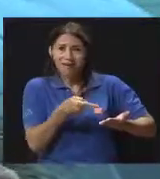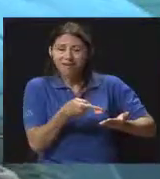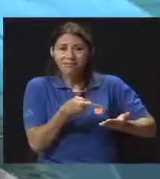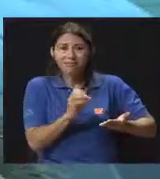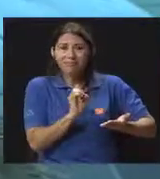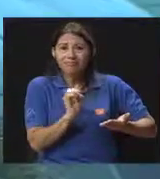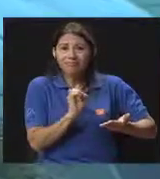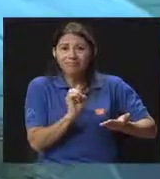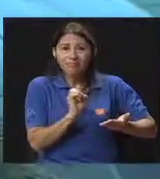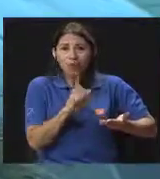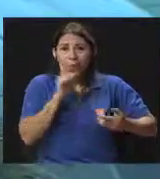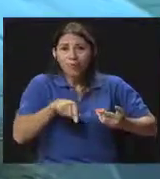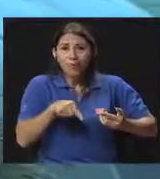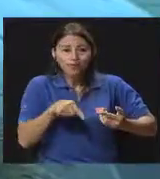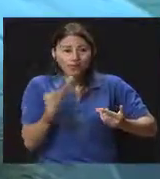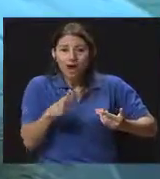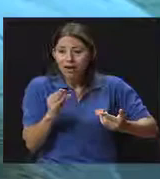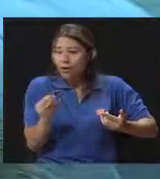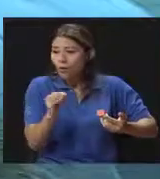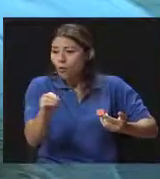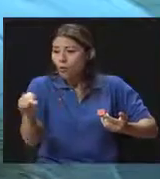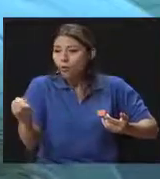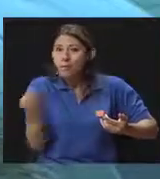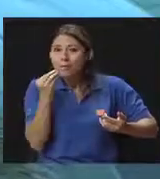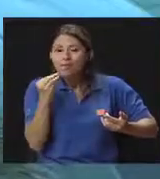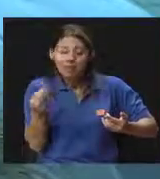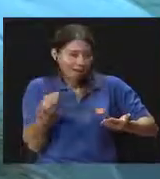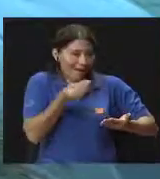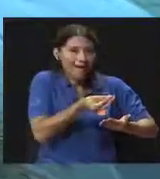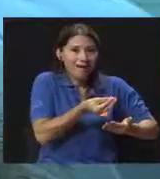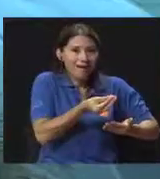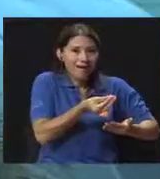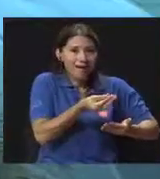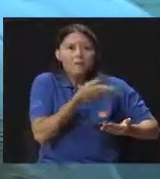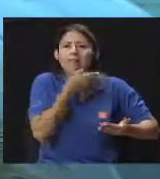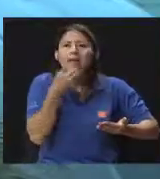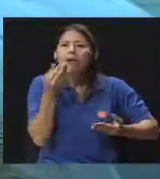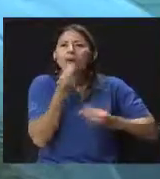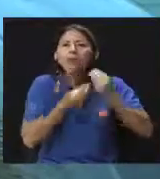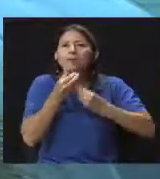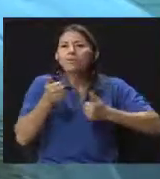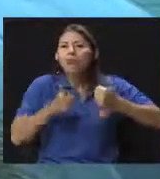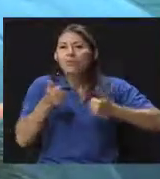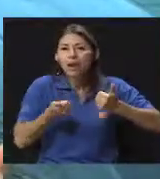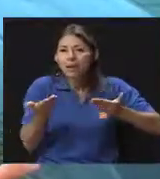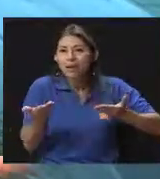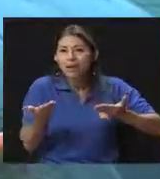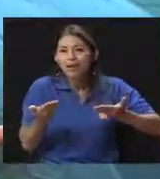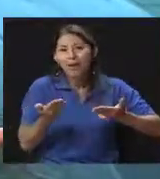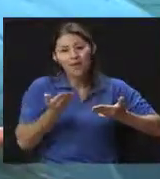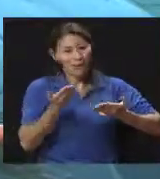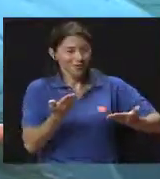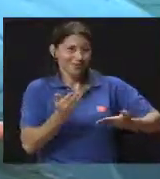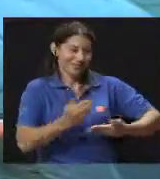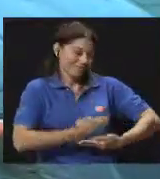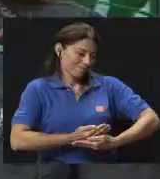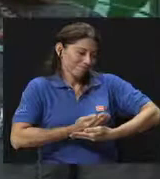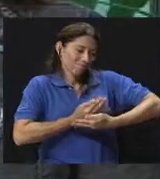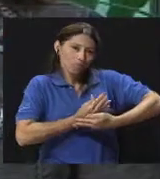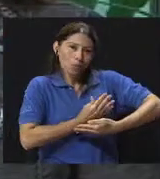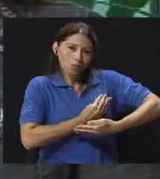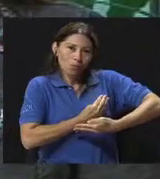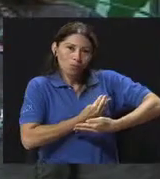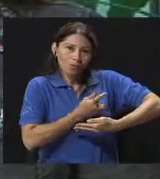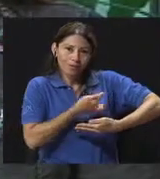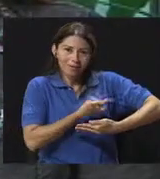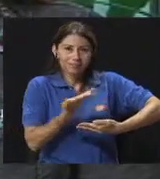nosotros inmediatamente le demos comida. ¿Cuál es ese mejor alimento que le podemos dar a nuestros niños? Pues leche materna. De ahí que